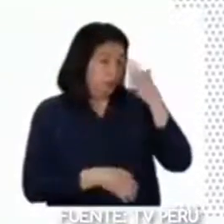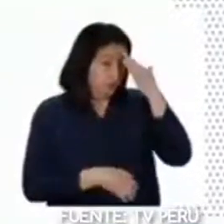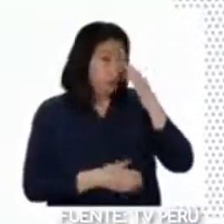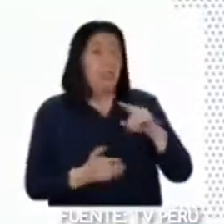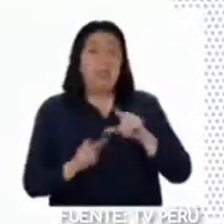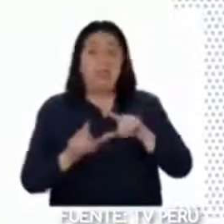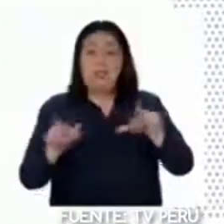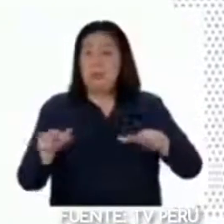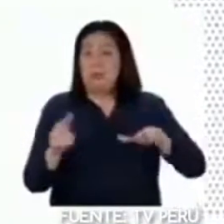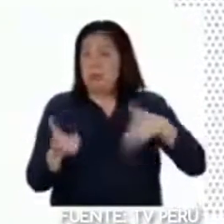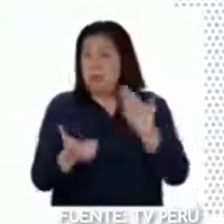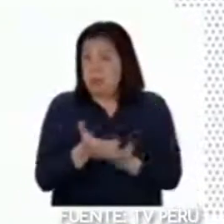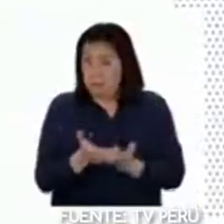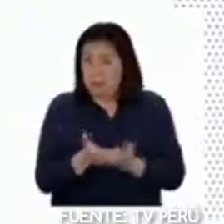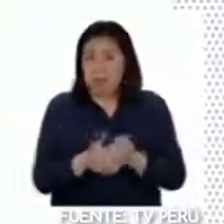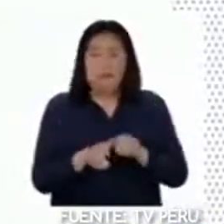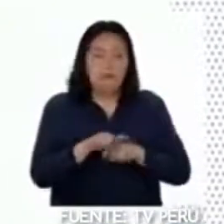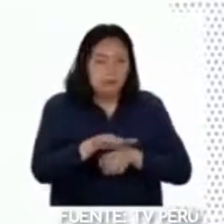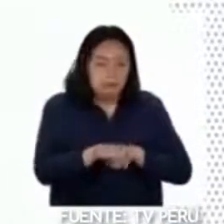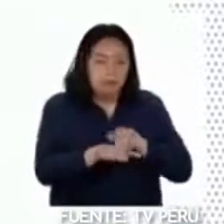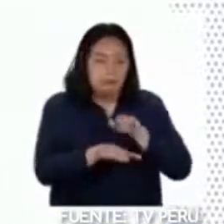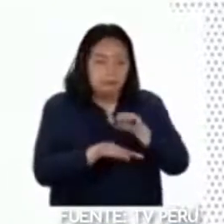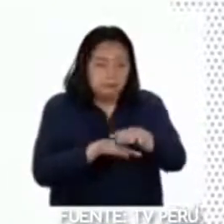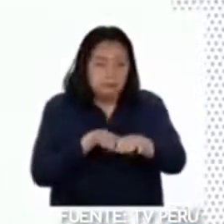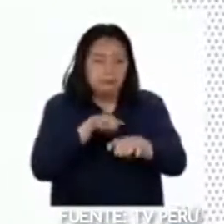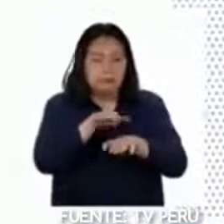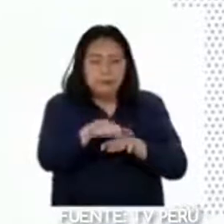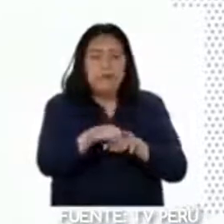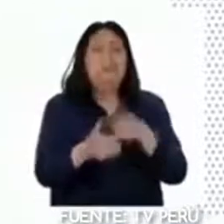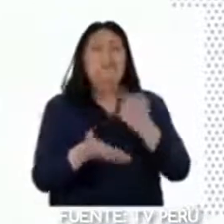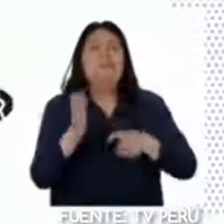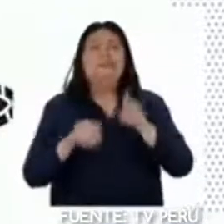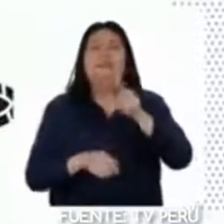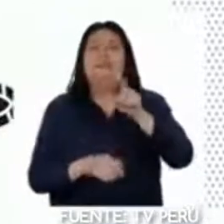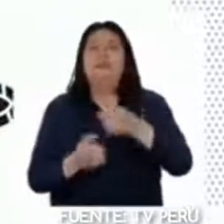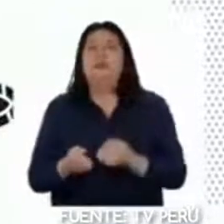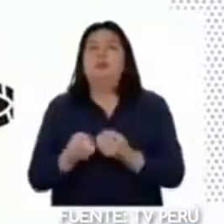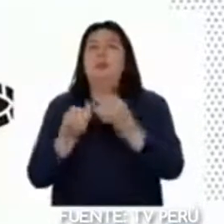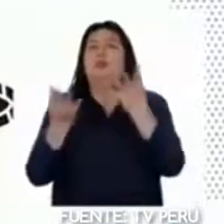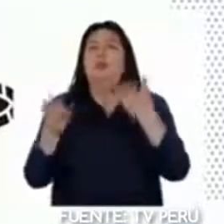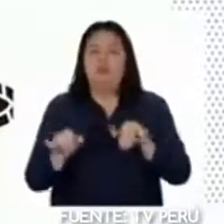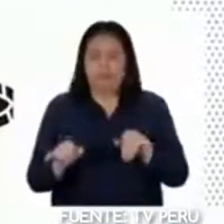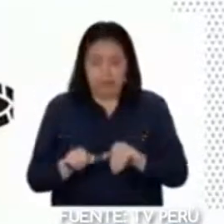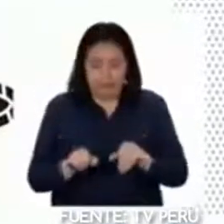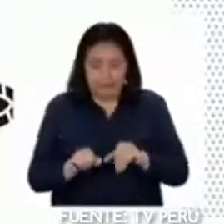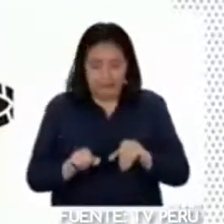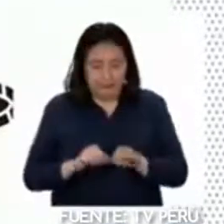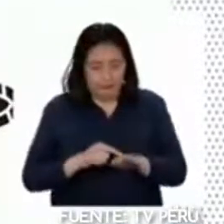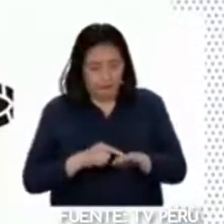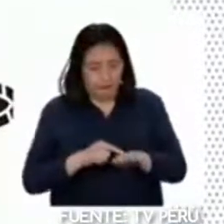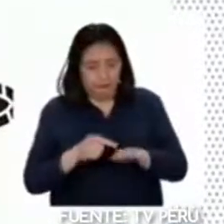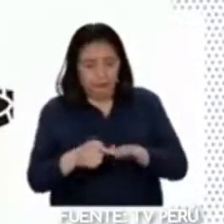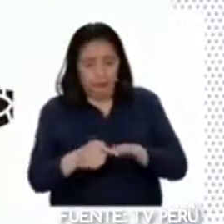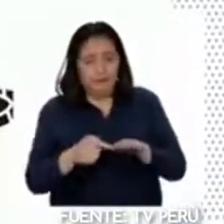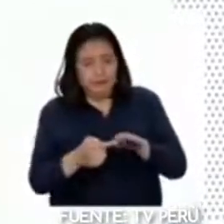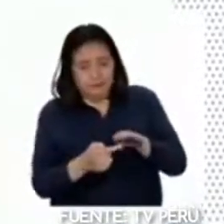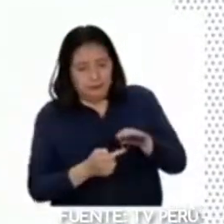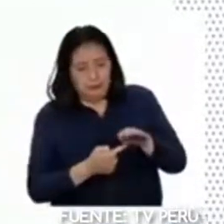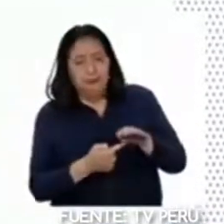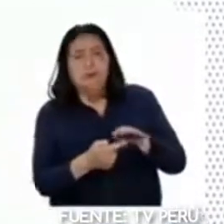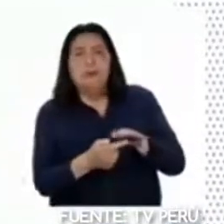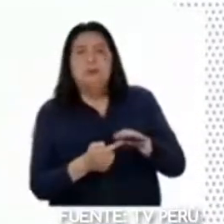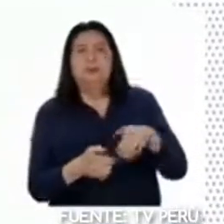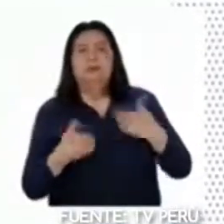lugar llegaremos luego de dar un millón de pasos, necesitaremos saber cuánto miden nuestros pasos. Para